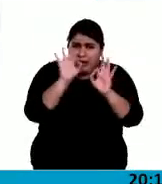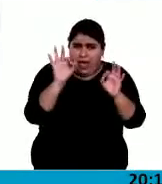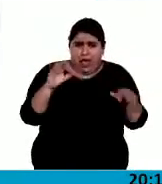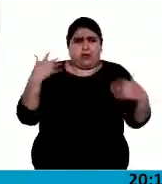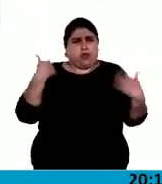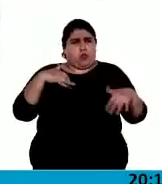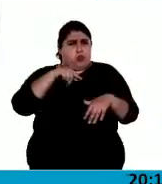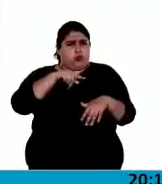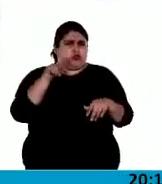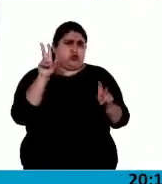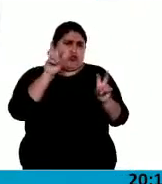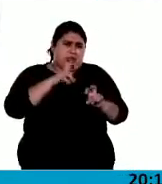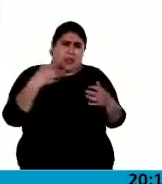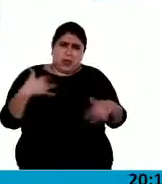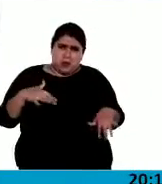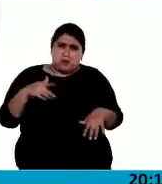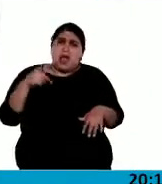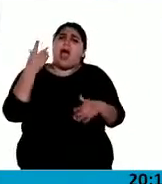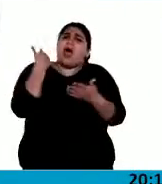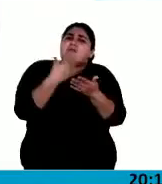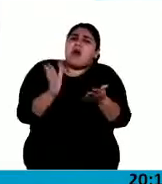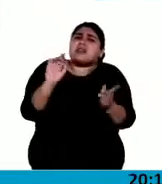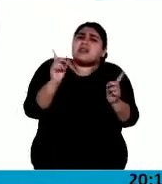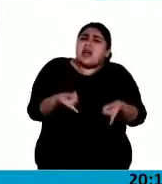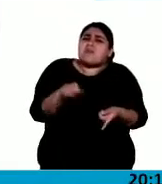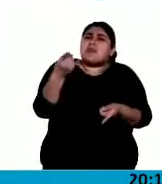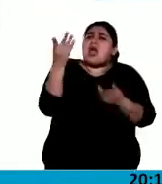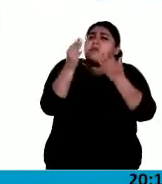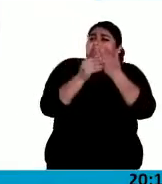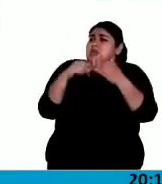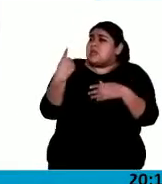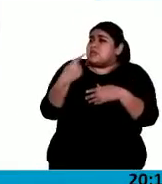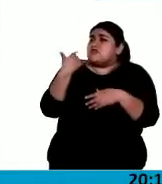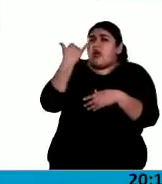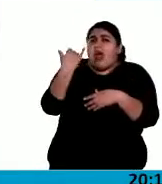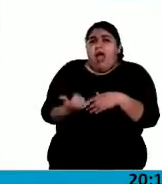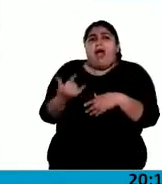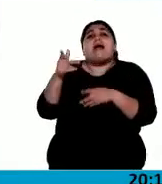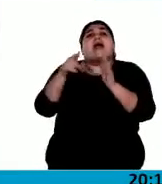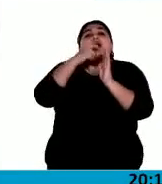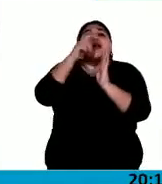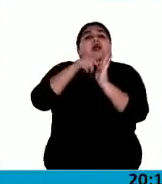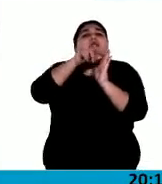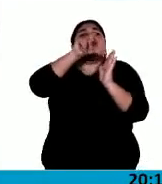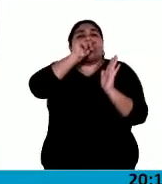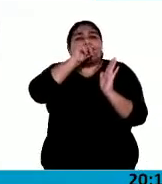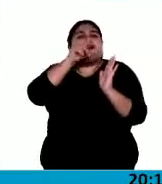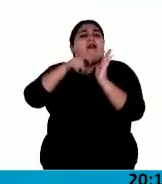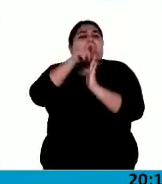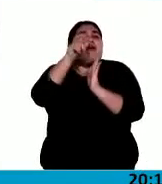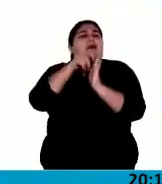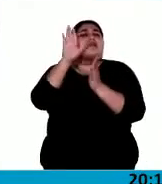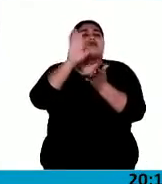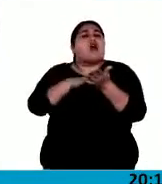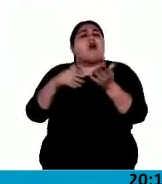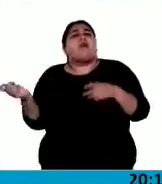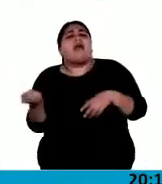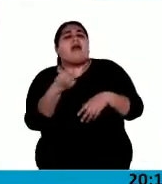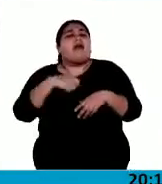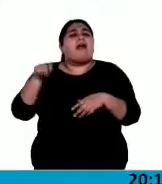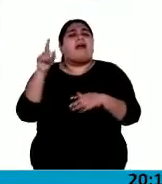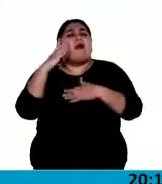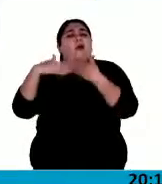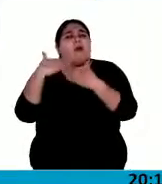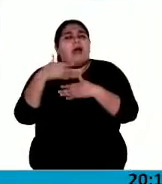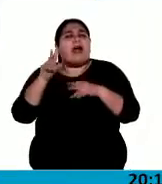mucho. Mientras teníamos un ministro que se dedicaba a tuitear hablando de Djokovic, cuando en junio, el mes